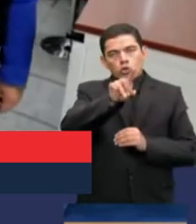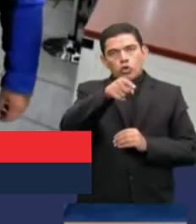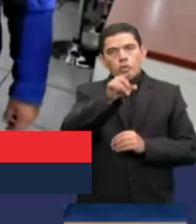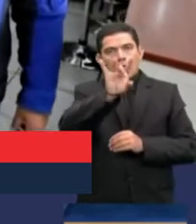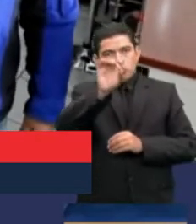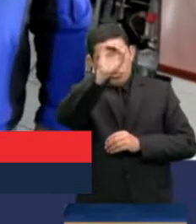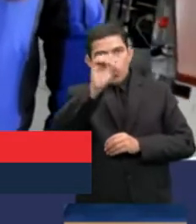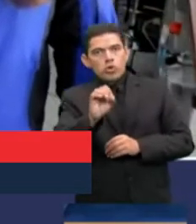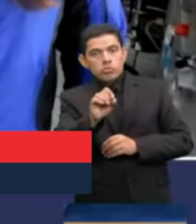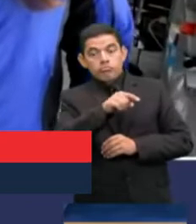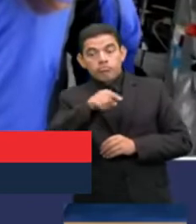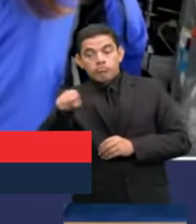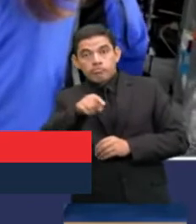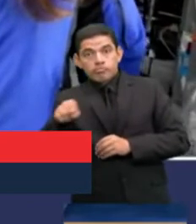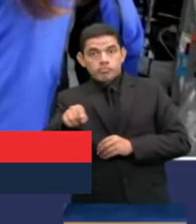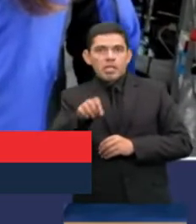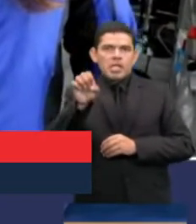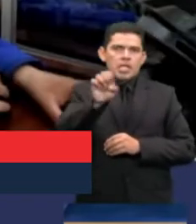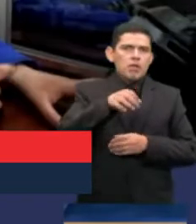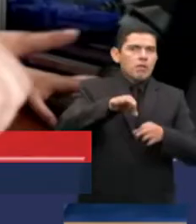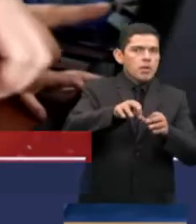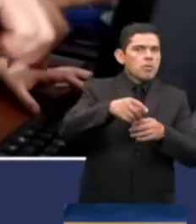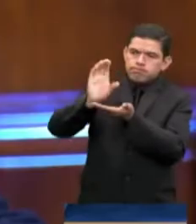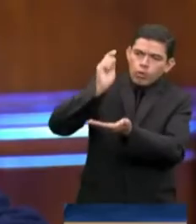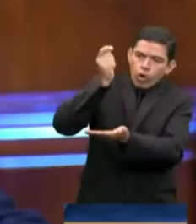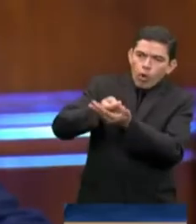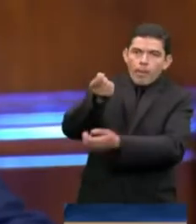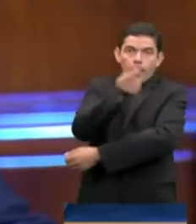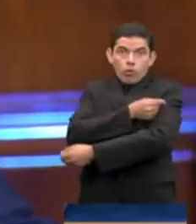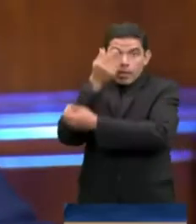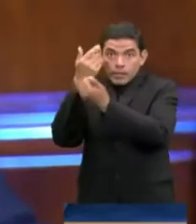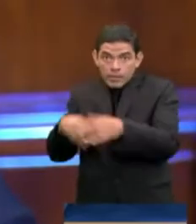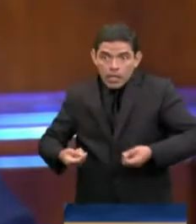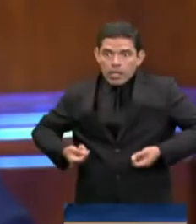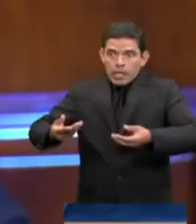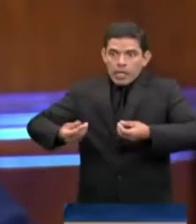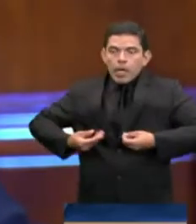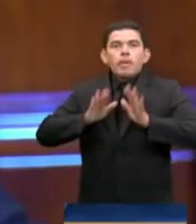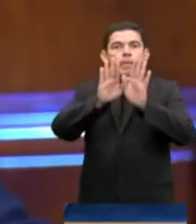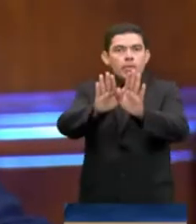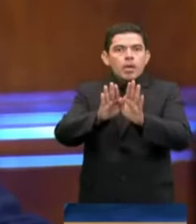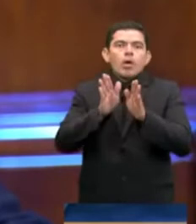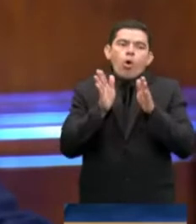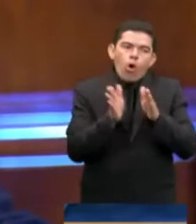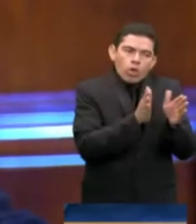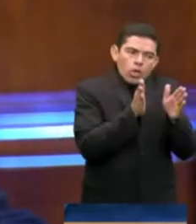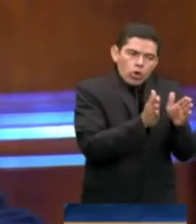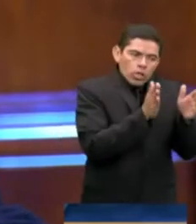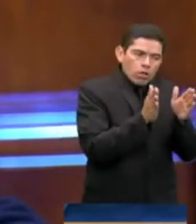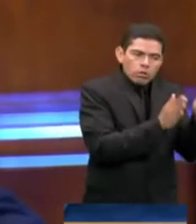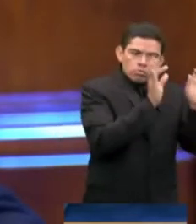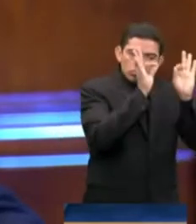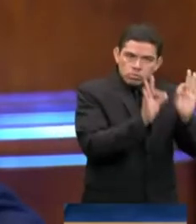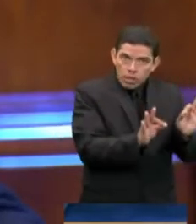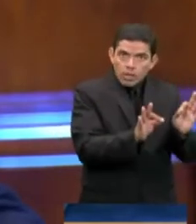8,8% al primer trimestre del 2022. Hemos puesto orden de manera que,